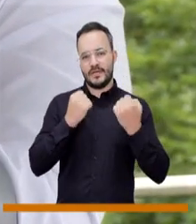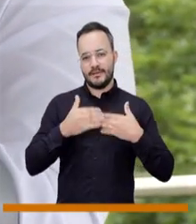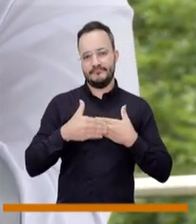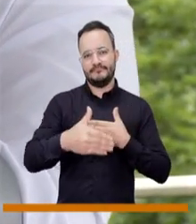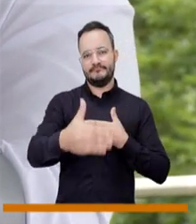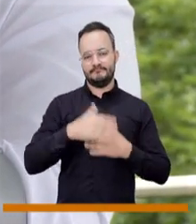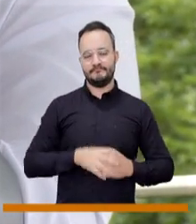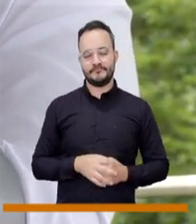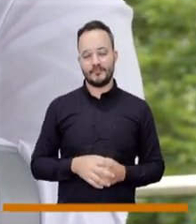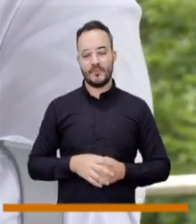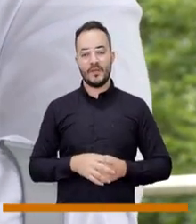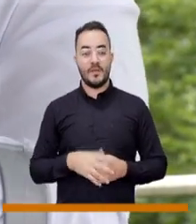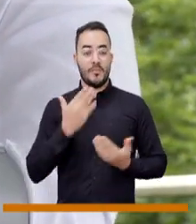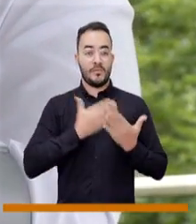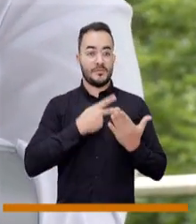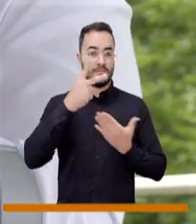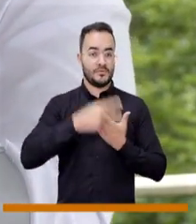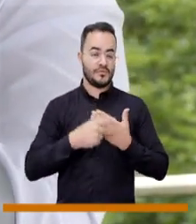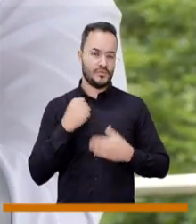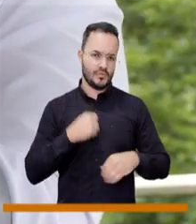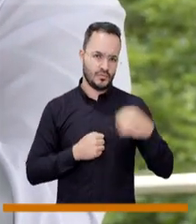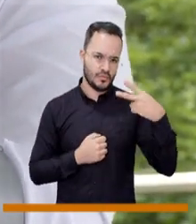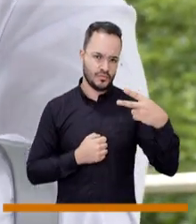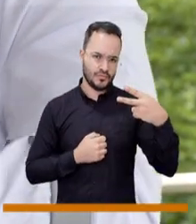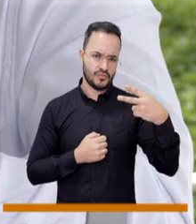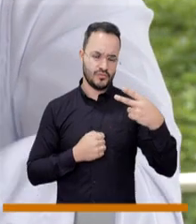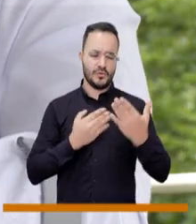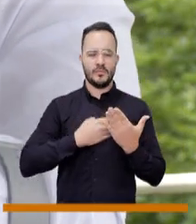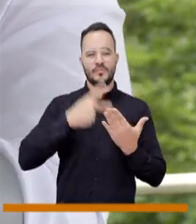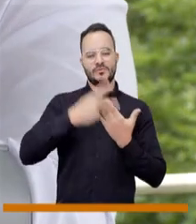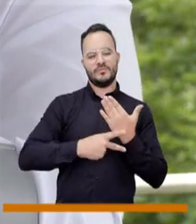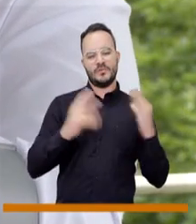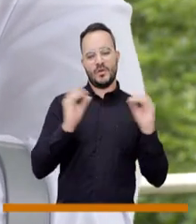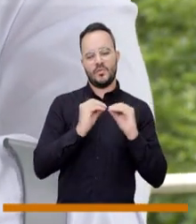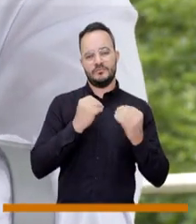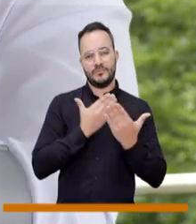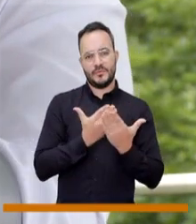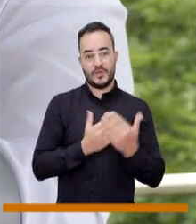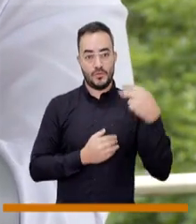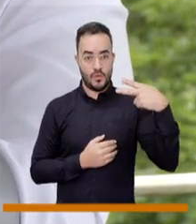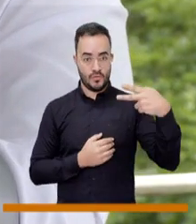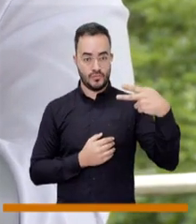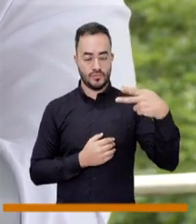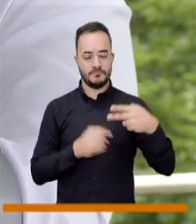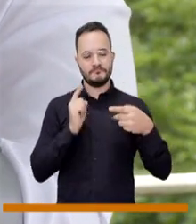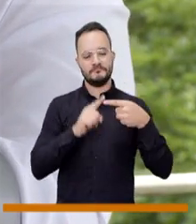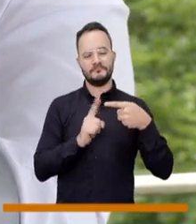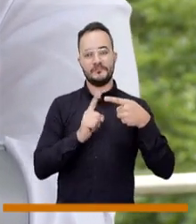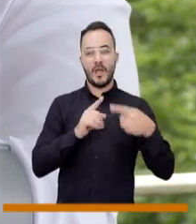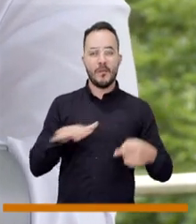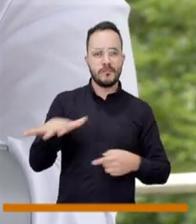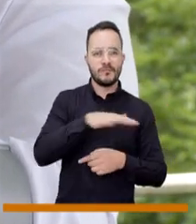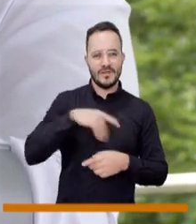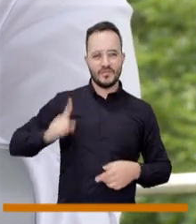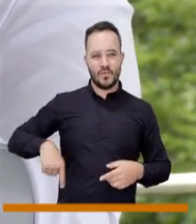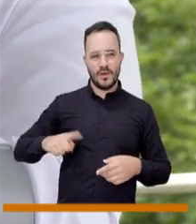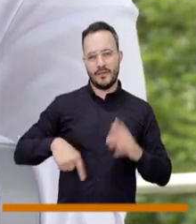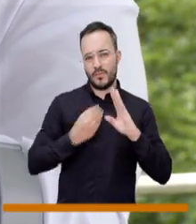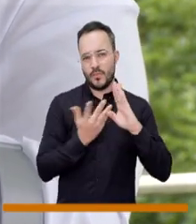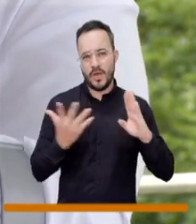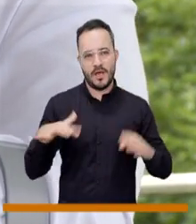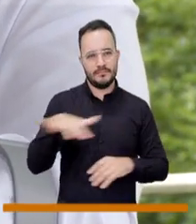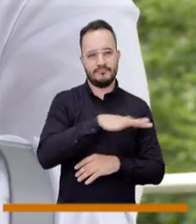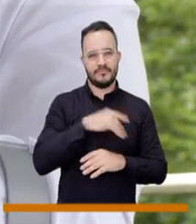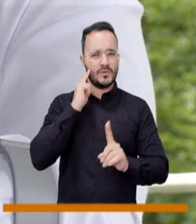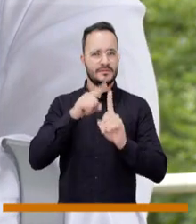Medellín. Tenemos 2 proyectos de acuerdo radicados de nuestra autoría, de nuestro equipo. El uno es la creación de las escuelas populares